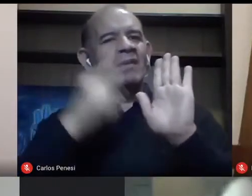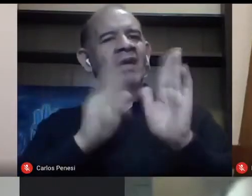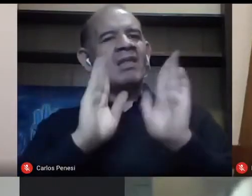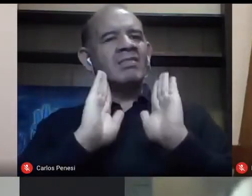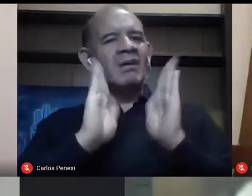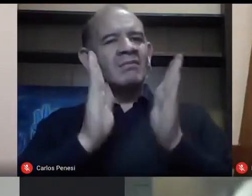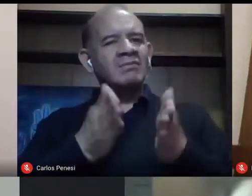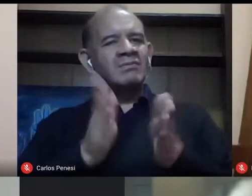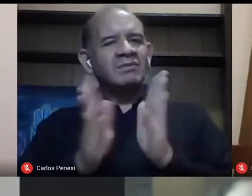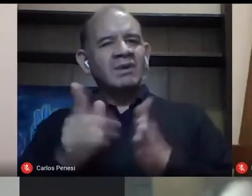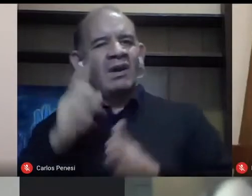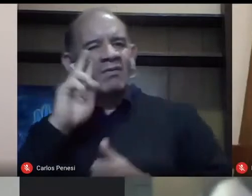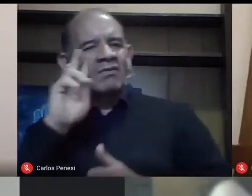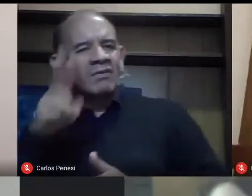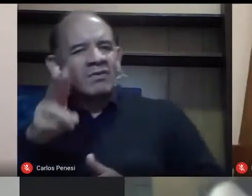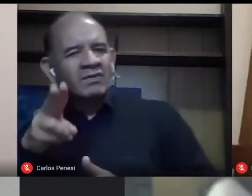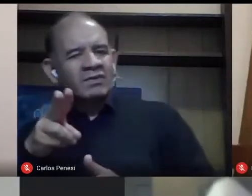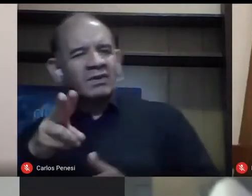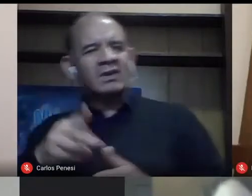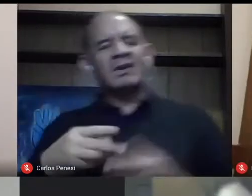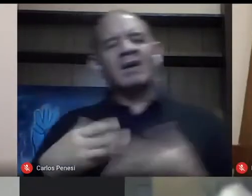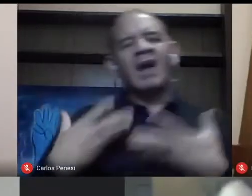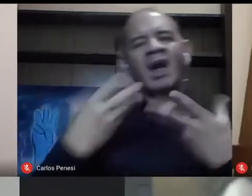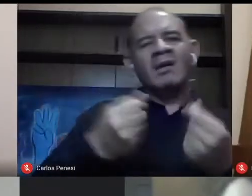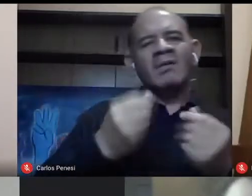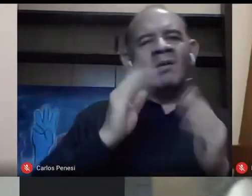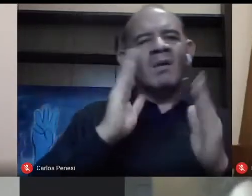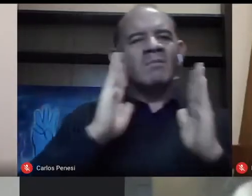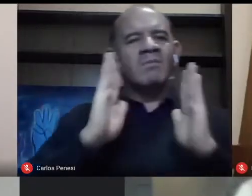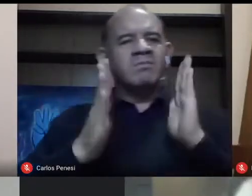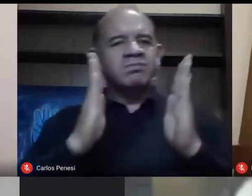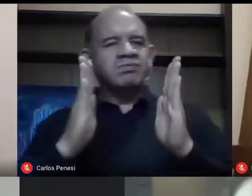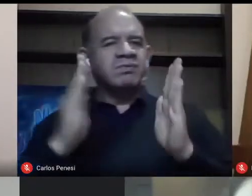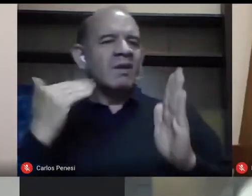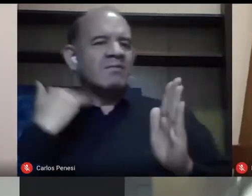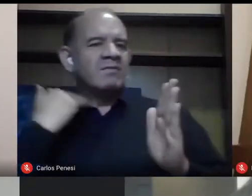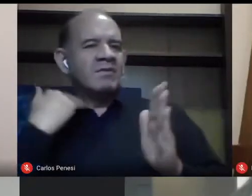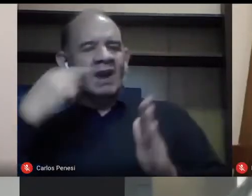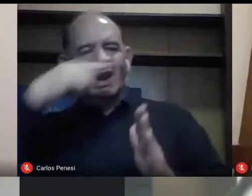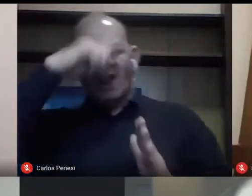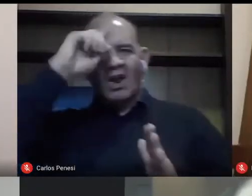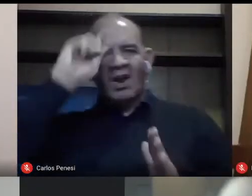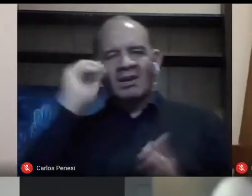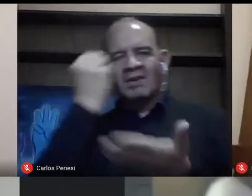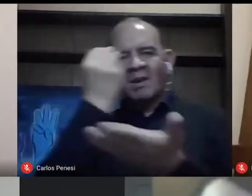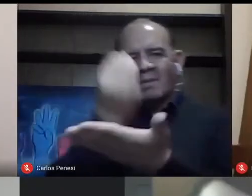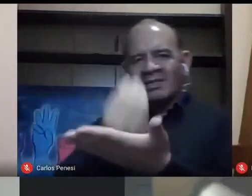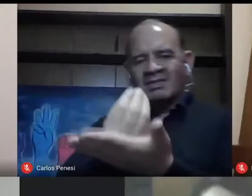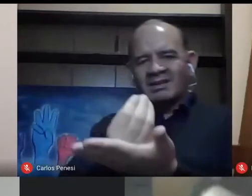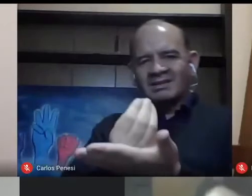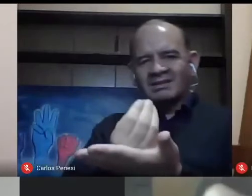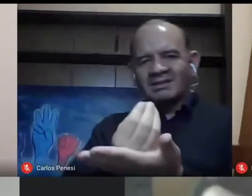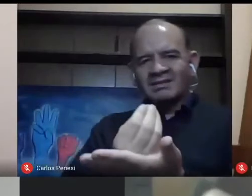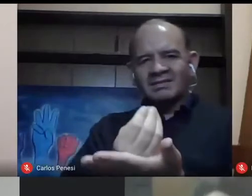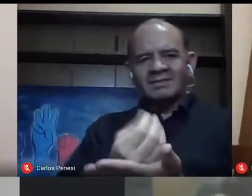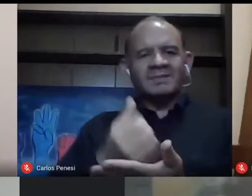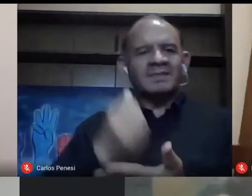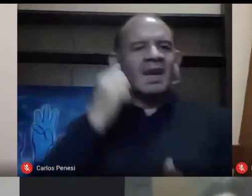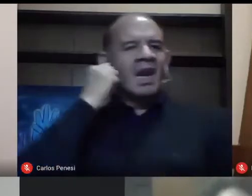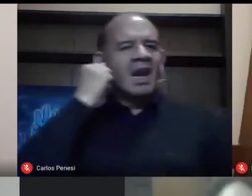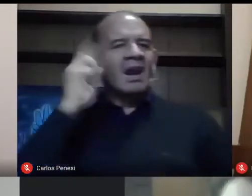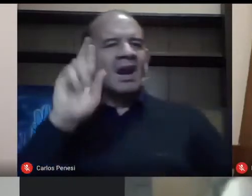de la Subdirección de la Biblioteca Nacional de la República Argentina, y a Gabriela